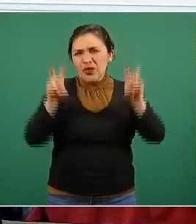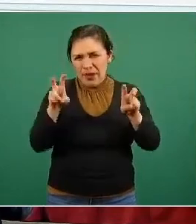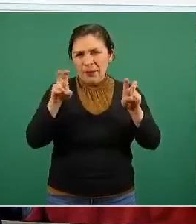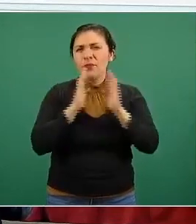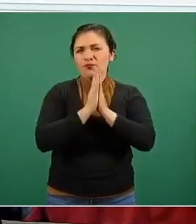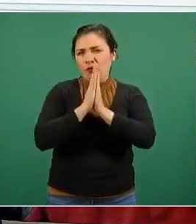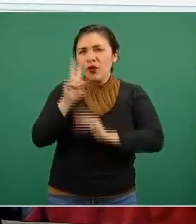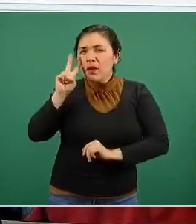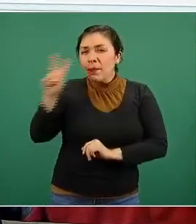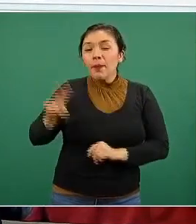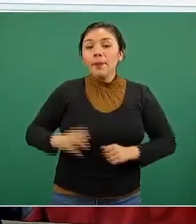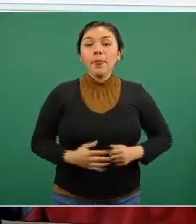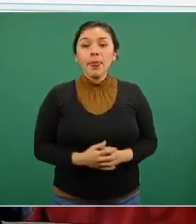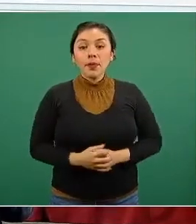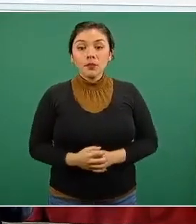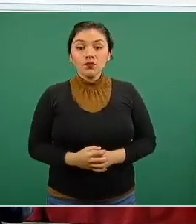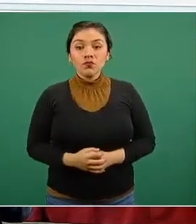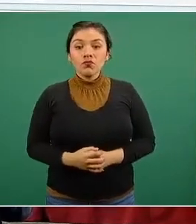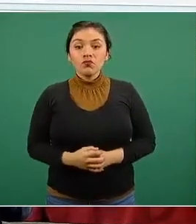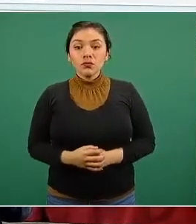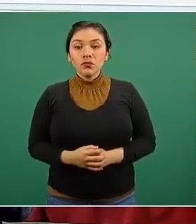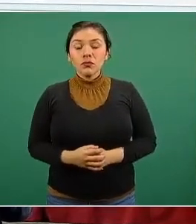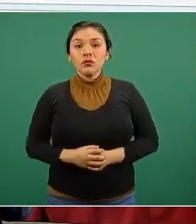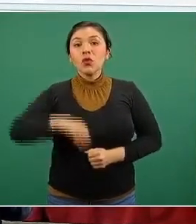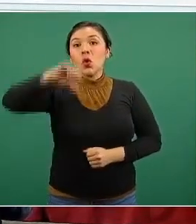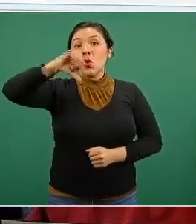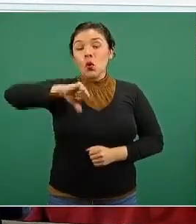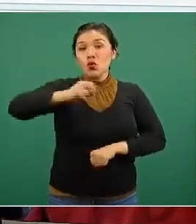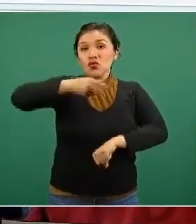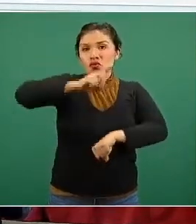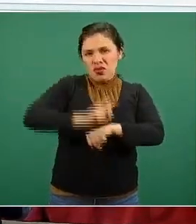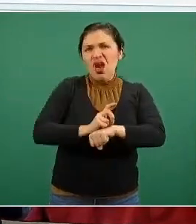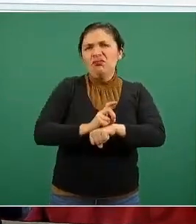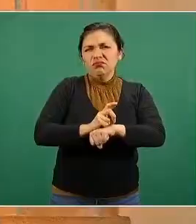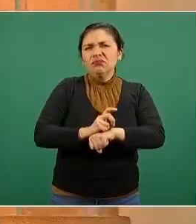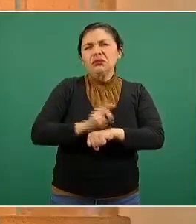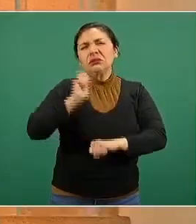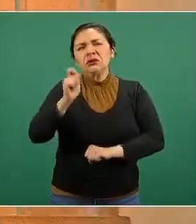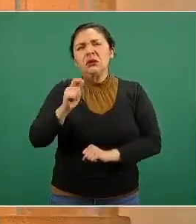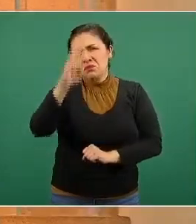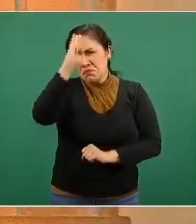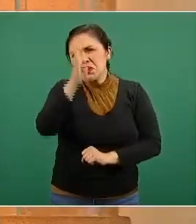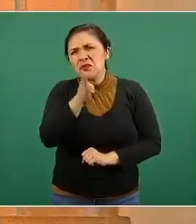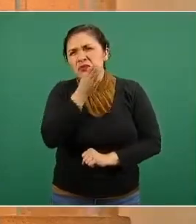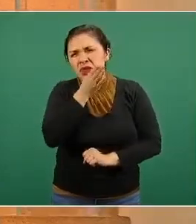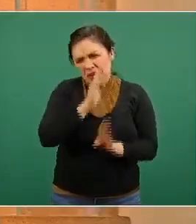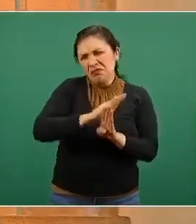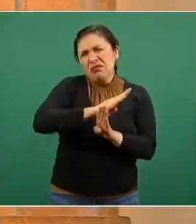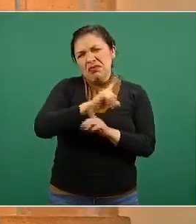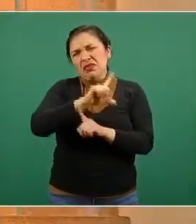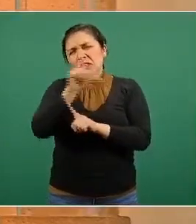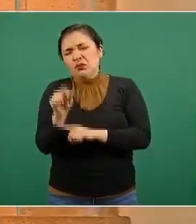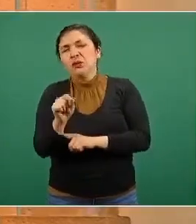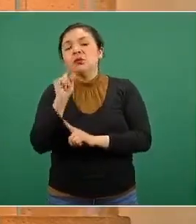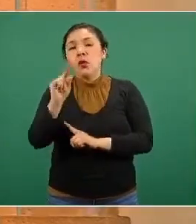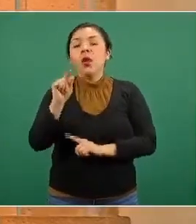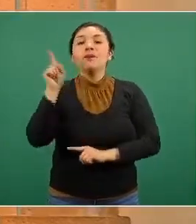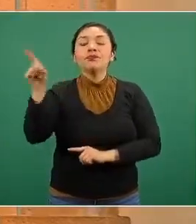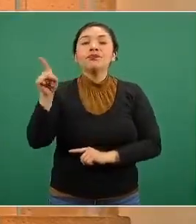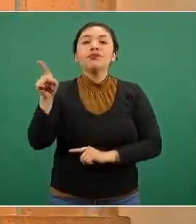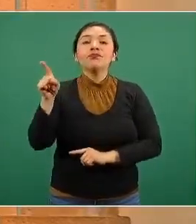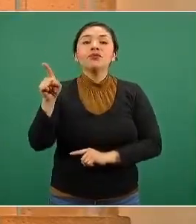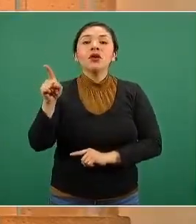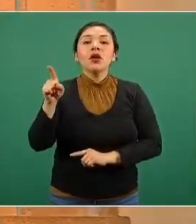siguiente diapositiva. El día de hoy, más o menos después del mediodía, el Instituto de Diagnóstico y